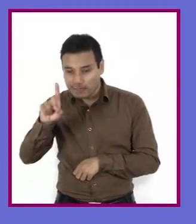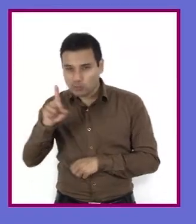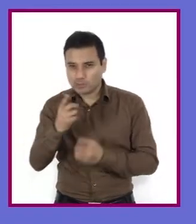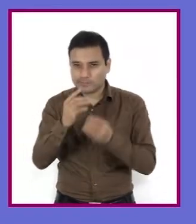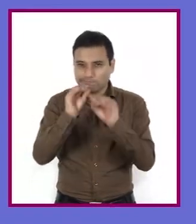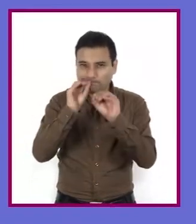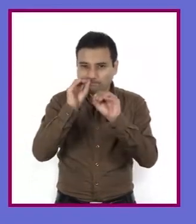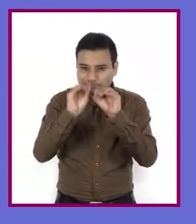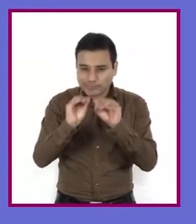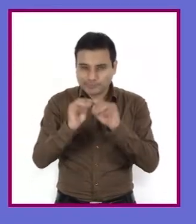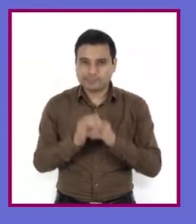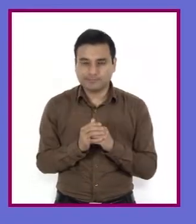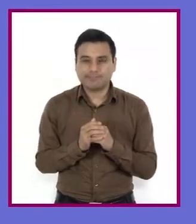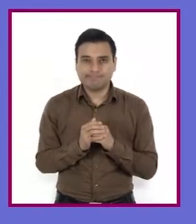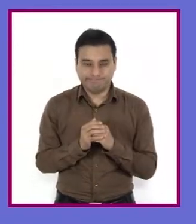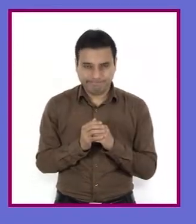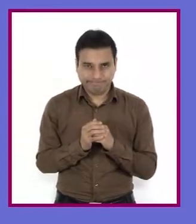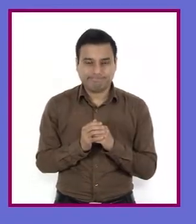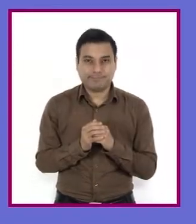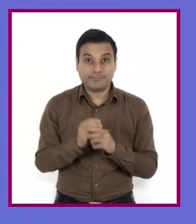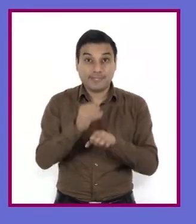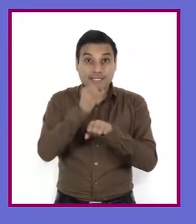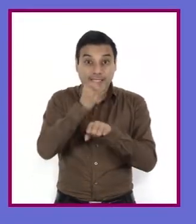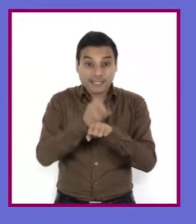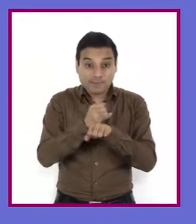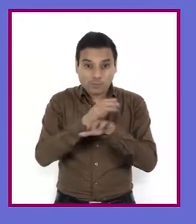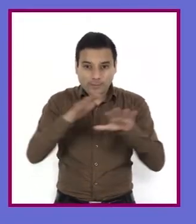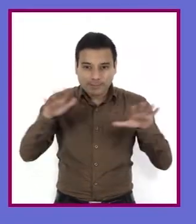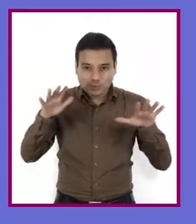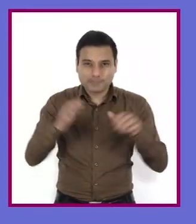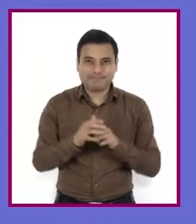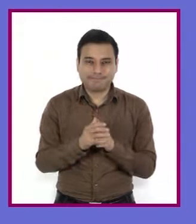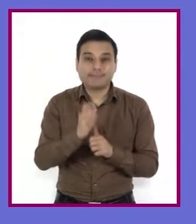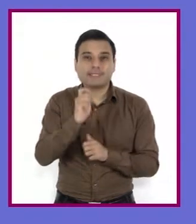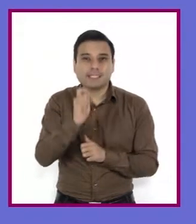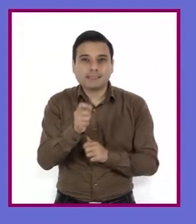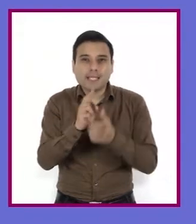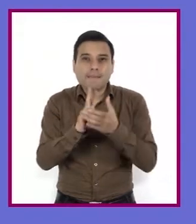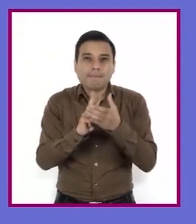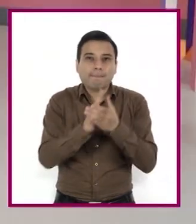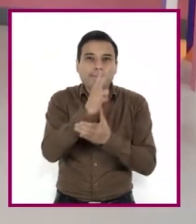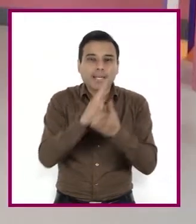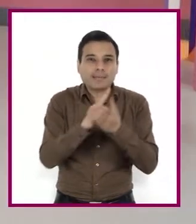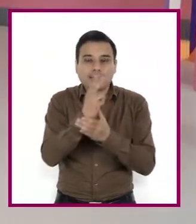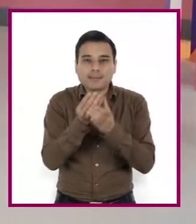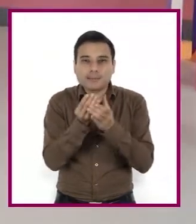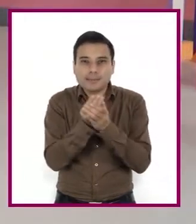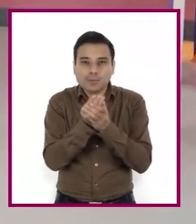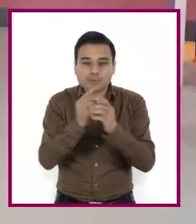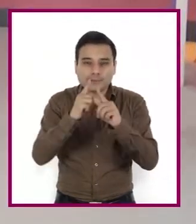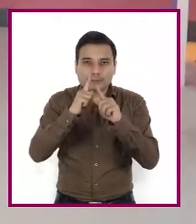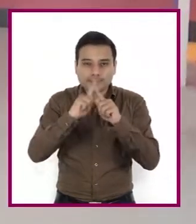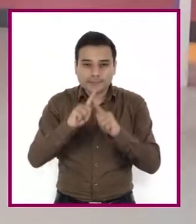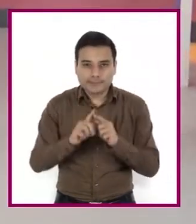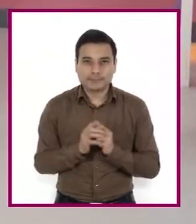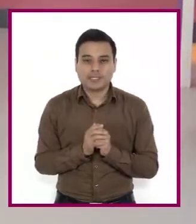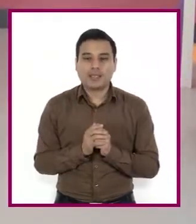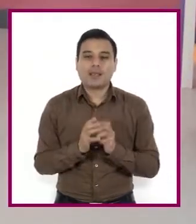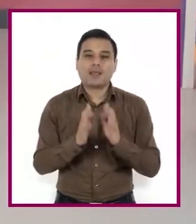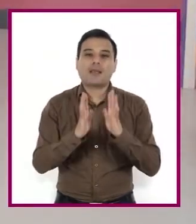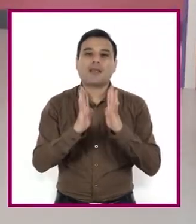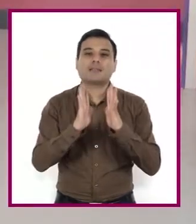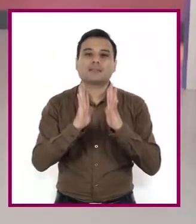Exacto. Lo que se agrega es información de algunos tipos de planta carnívora. Ya voy entendiendo